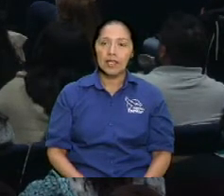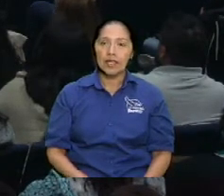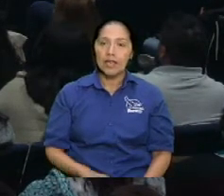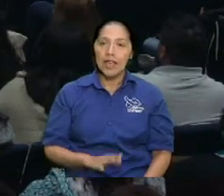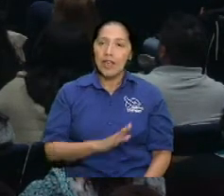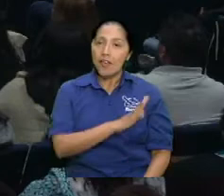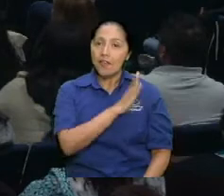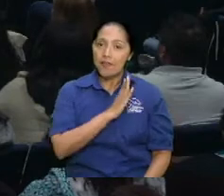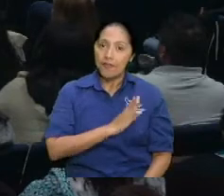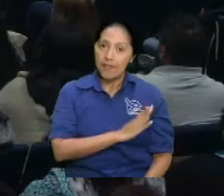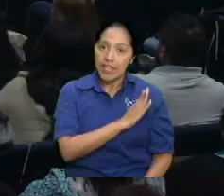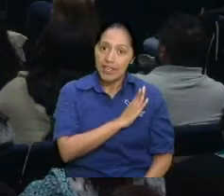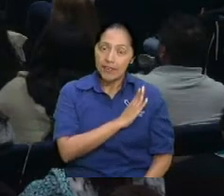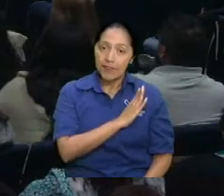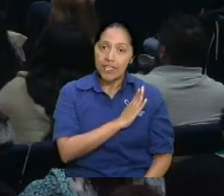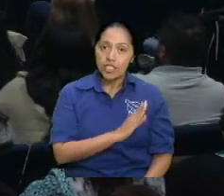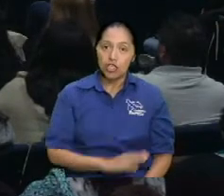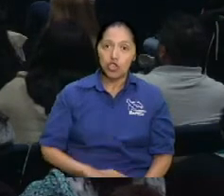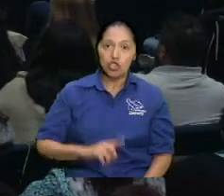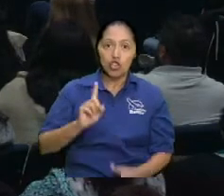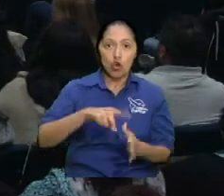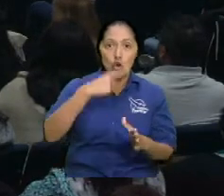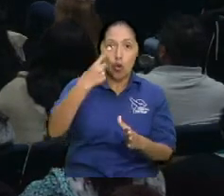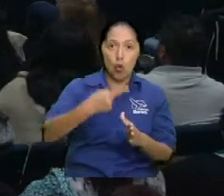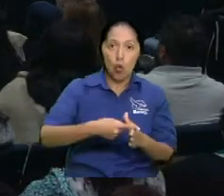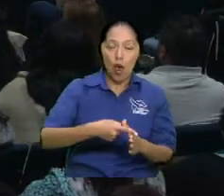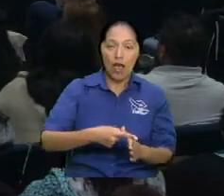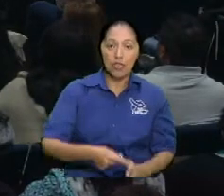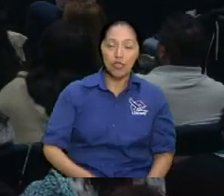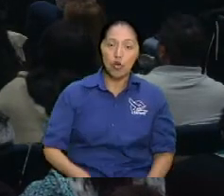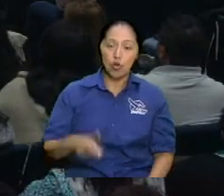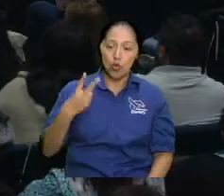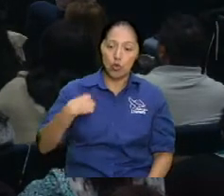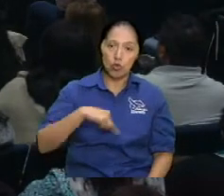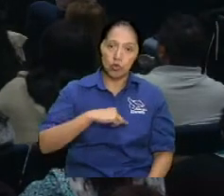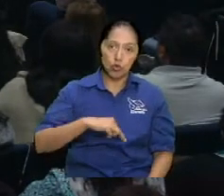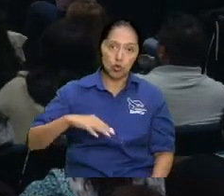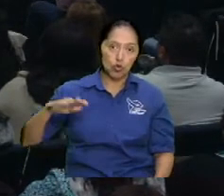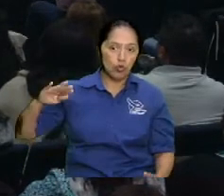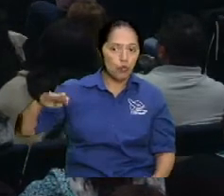anuncio. Si tiene de esta, puede entrar aquí. Uno saca su tarjeta, paseadela.